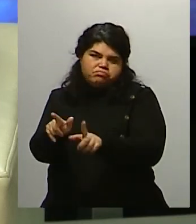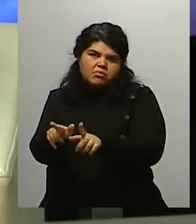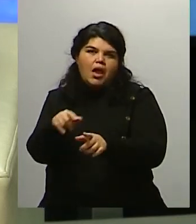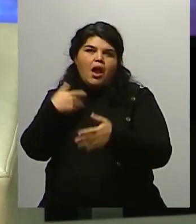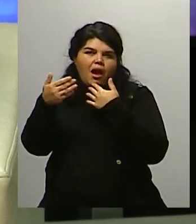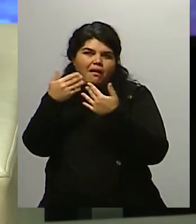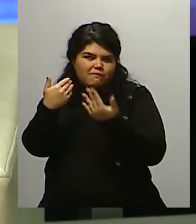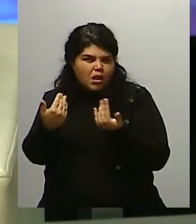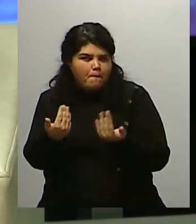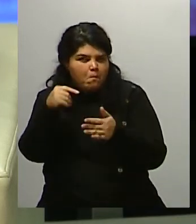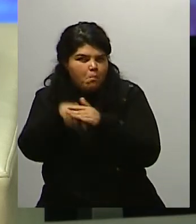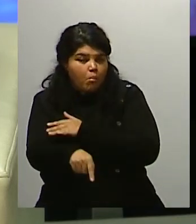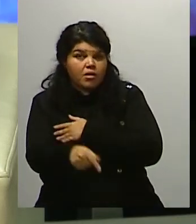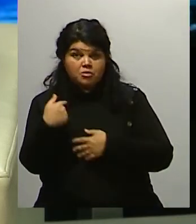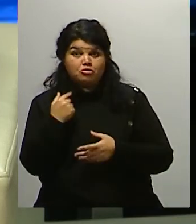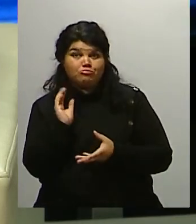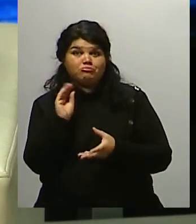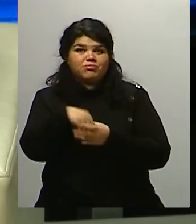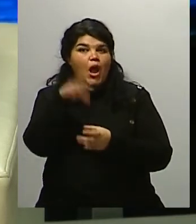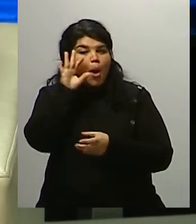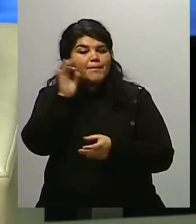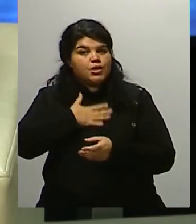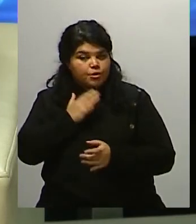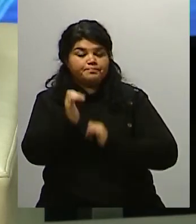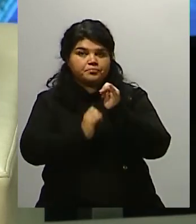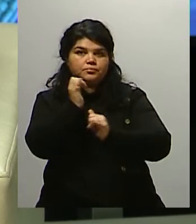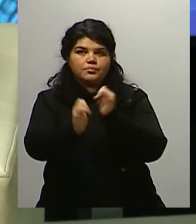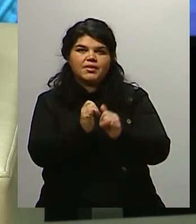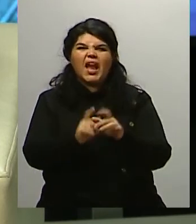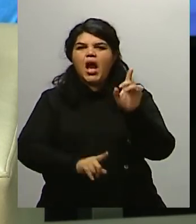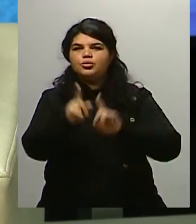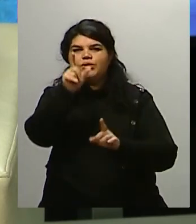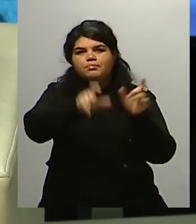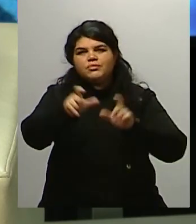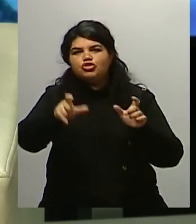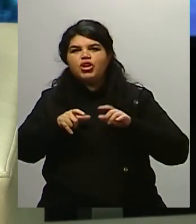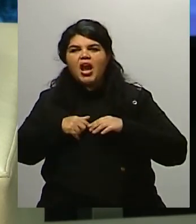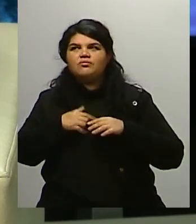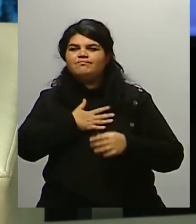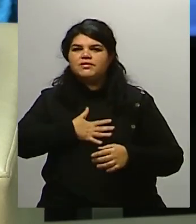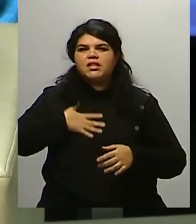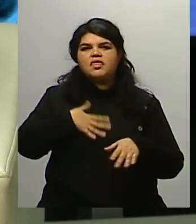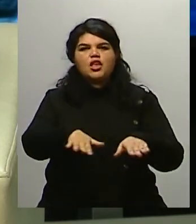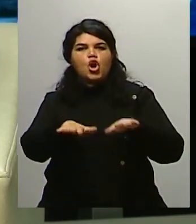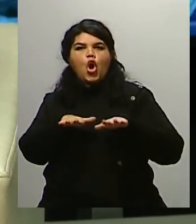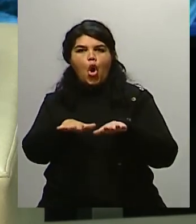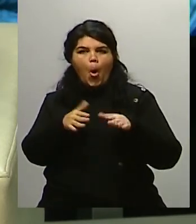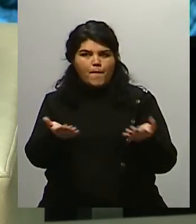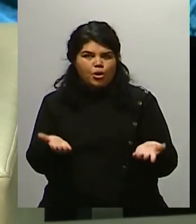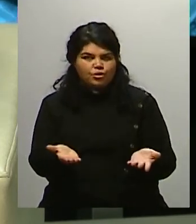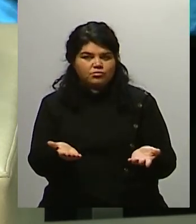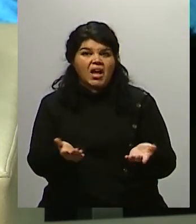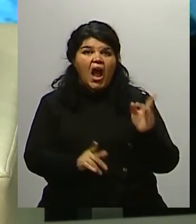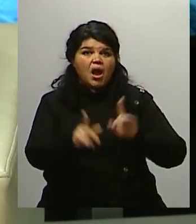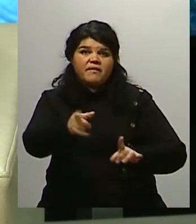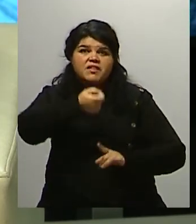mucho confort. Yo me puedo incluir en esa era. Y lamentablemente, ¿qué pasa? Nosotros hay muchas cosas que le hemos obtenido de manera más